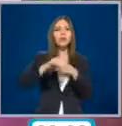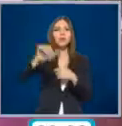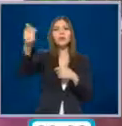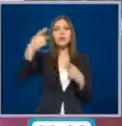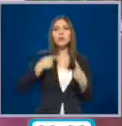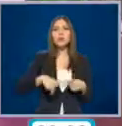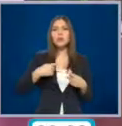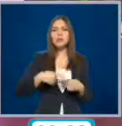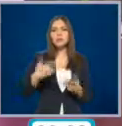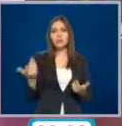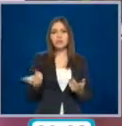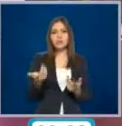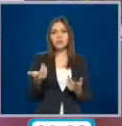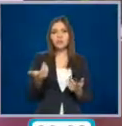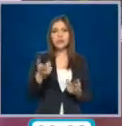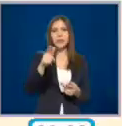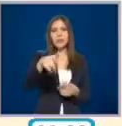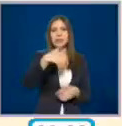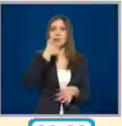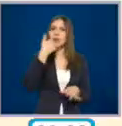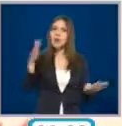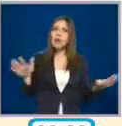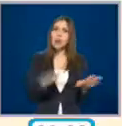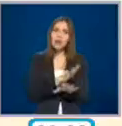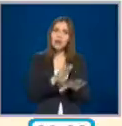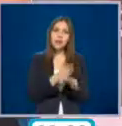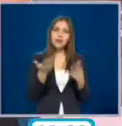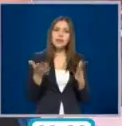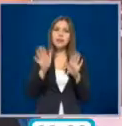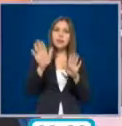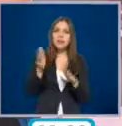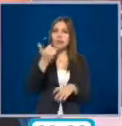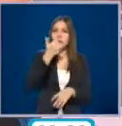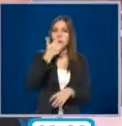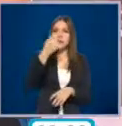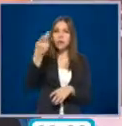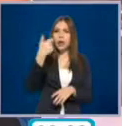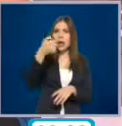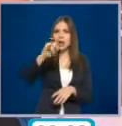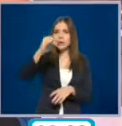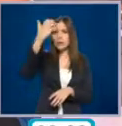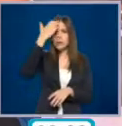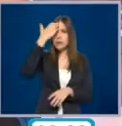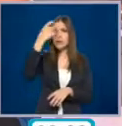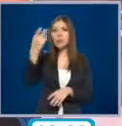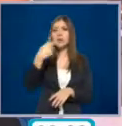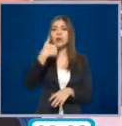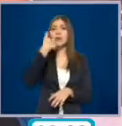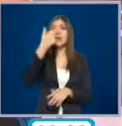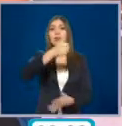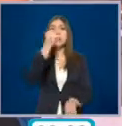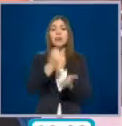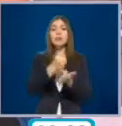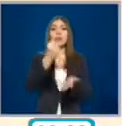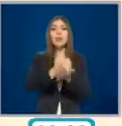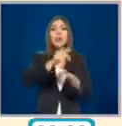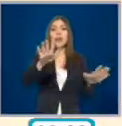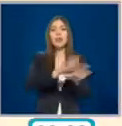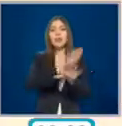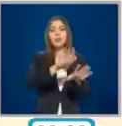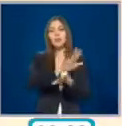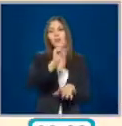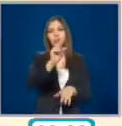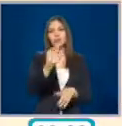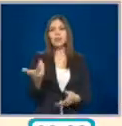te quiere cambiar. Y ahí es cuando tú dices, oye, me conociste así. sí. No me quieras cambiar, ¿no? Sí. Entonces, ahí es